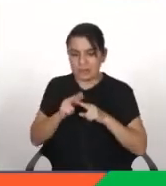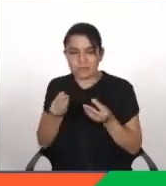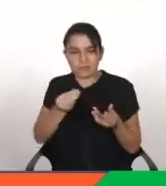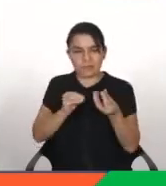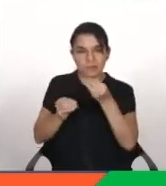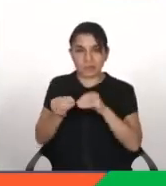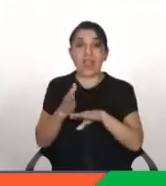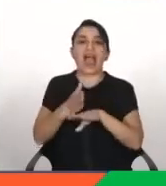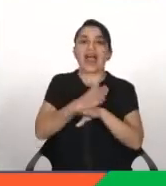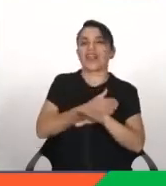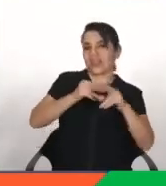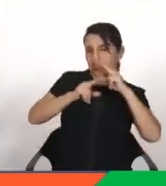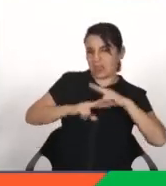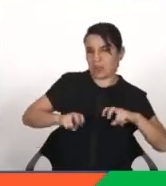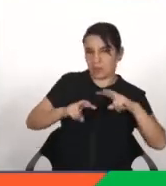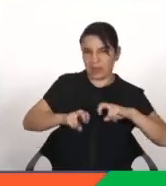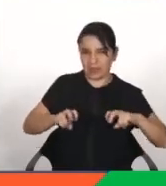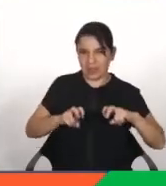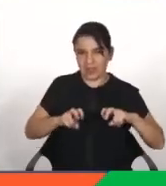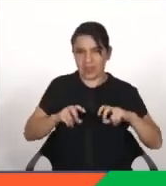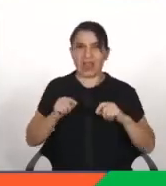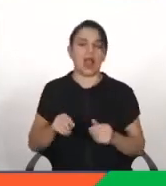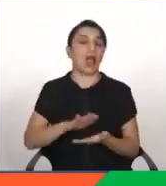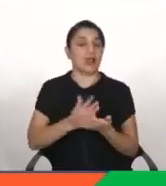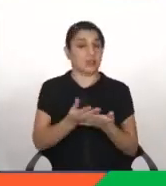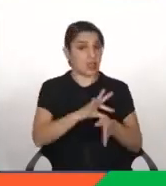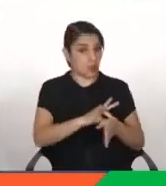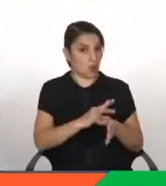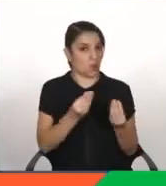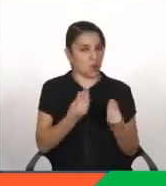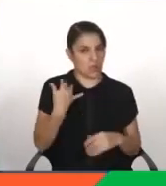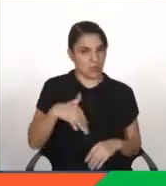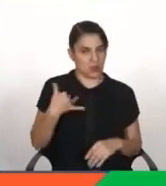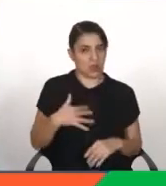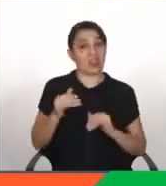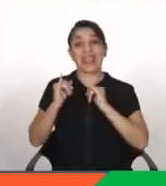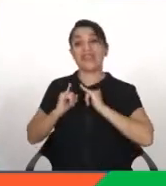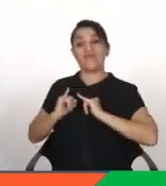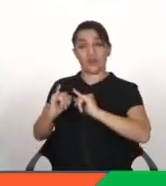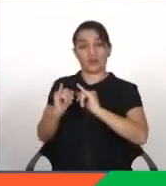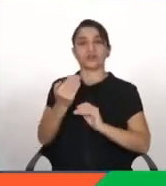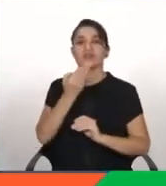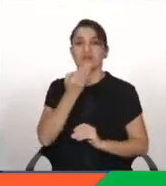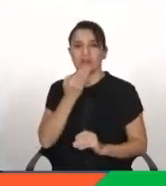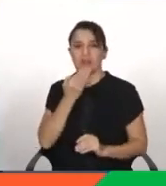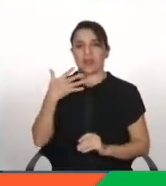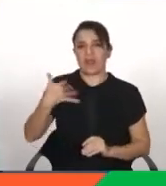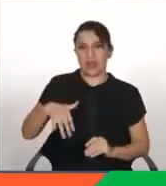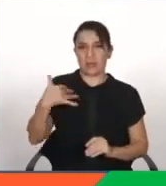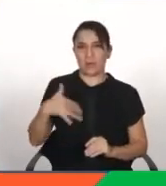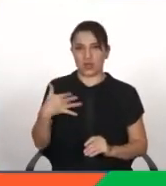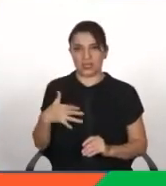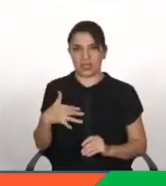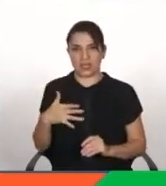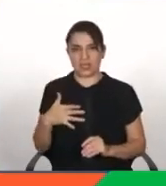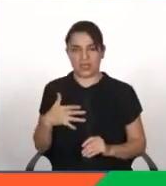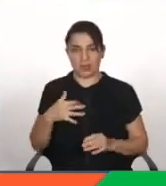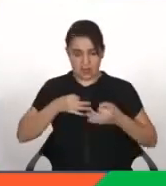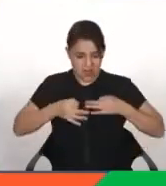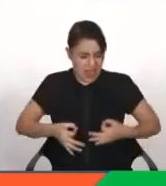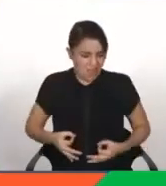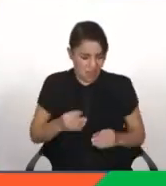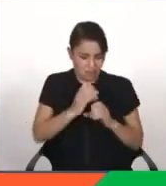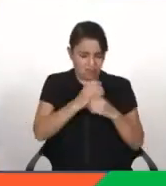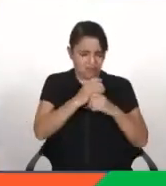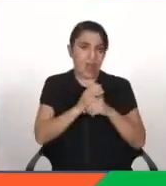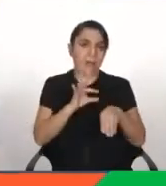duda... es súper importante. A nivel de divulgación también es importante porque la biomedicina, al hacerte conocer mejor, por ejemplo, pues cómo funciona